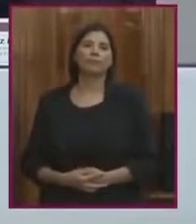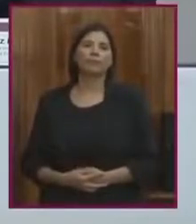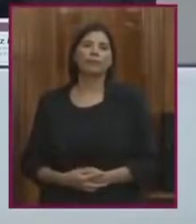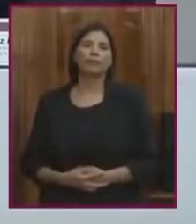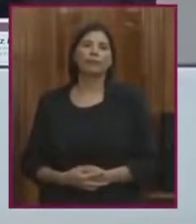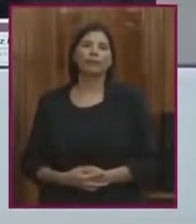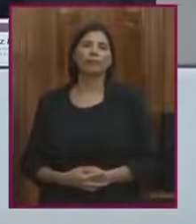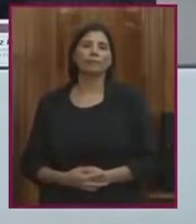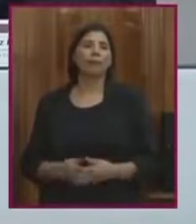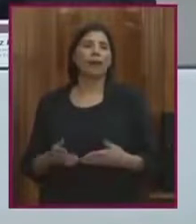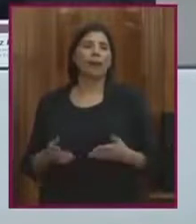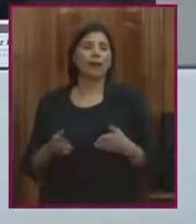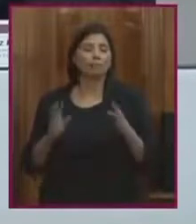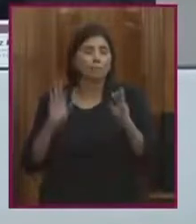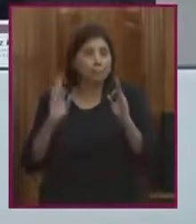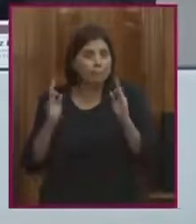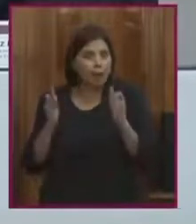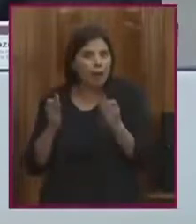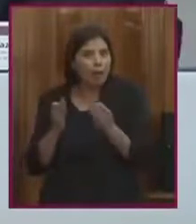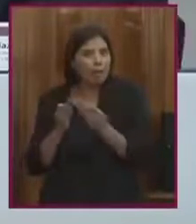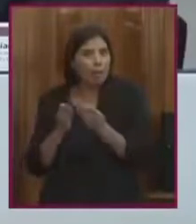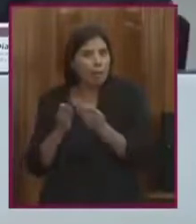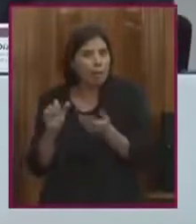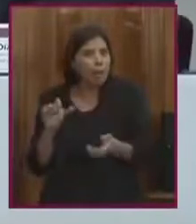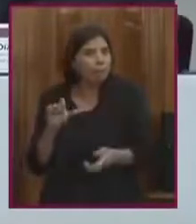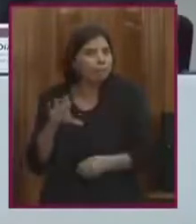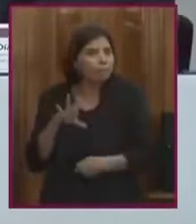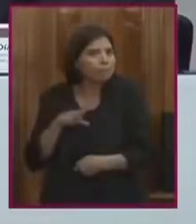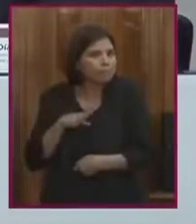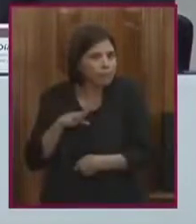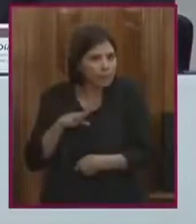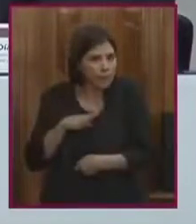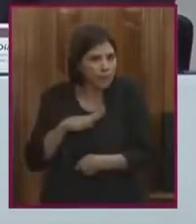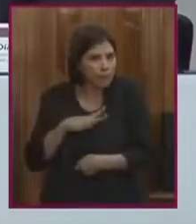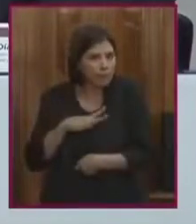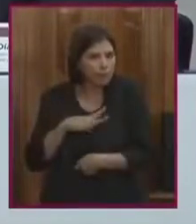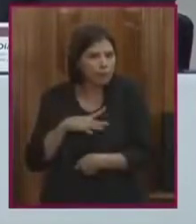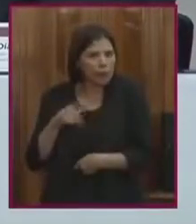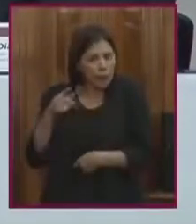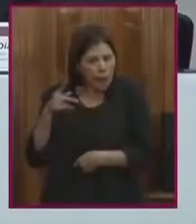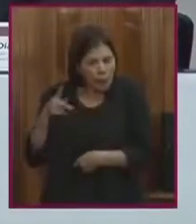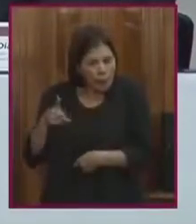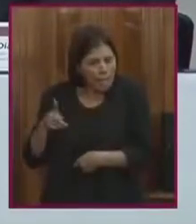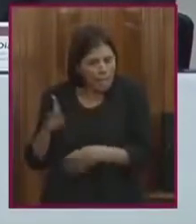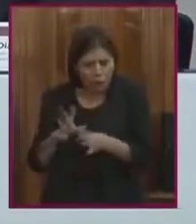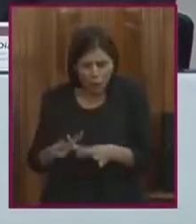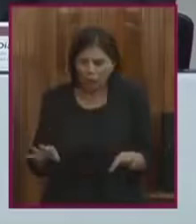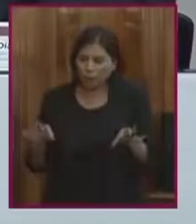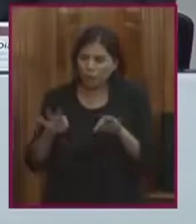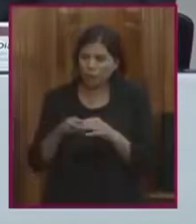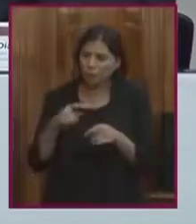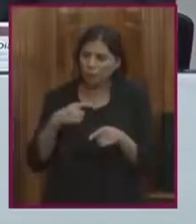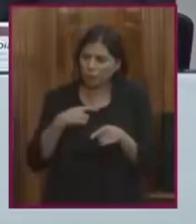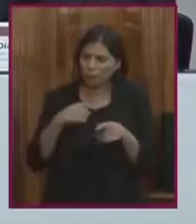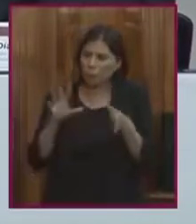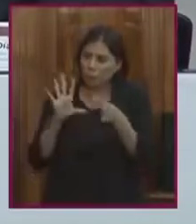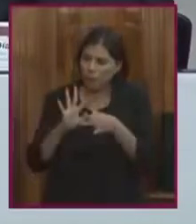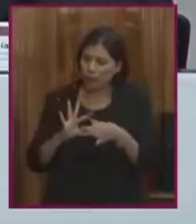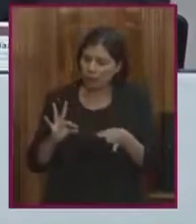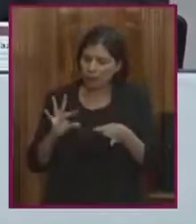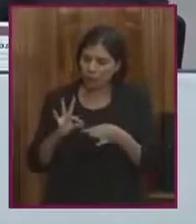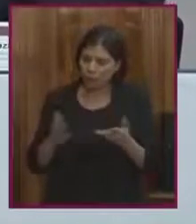digamos, el formato que tenemos, pero destaco esto porque hoy se trata